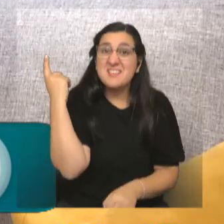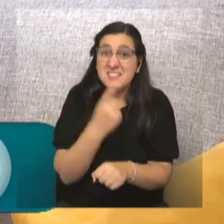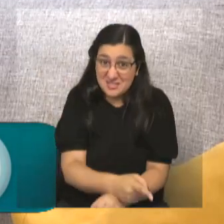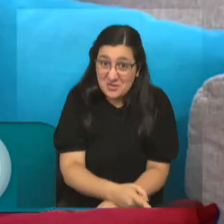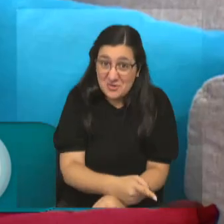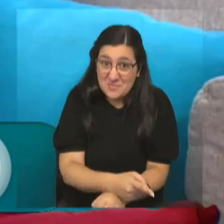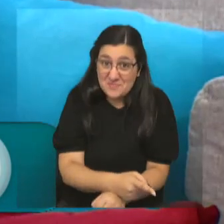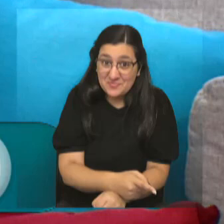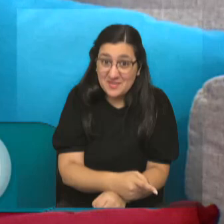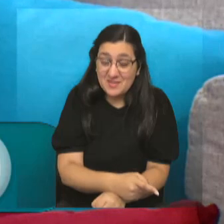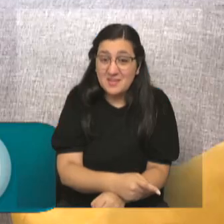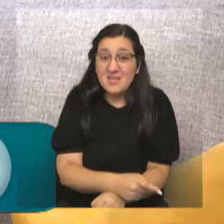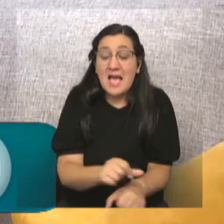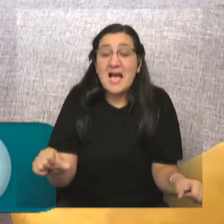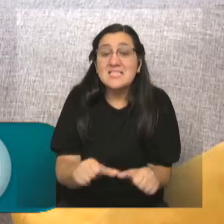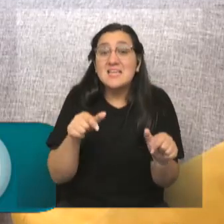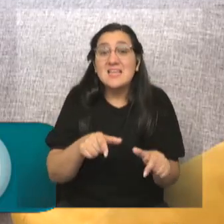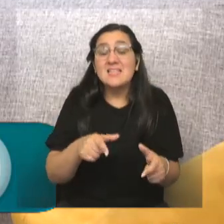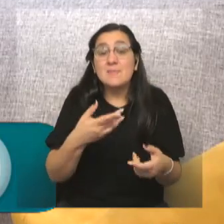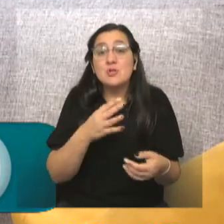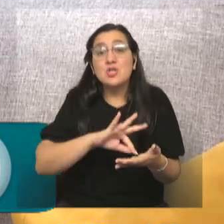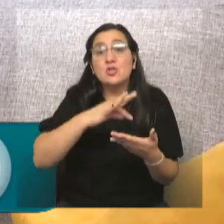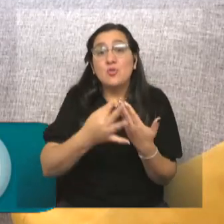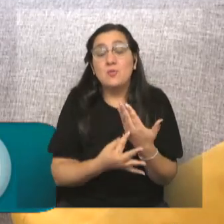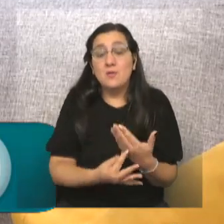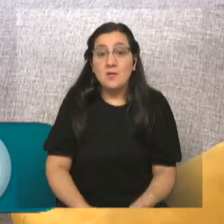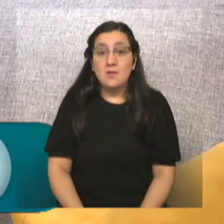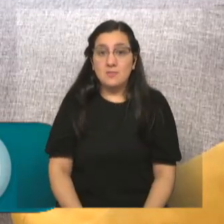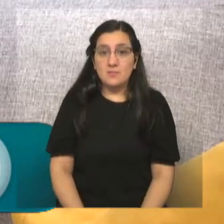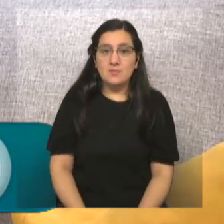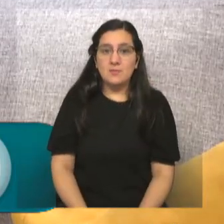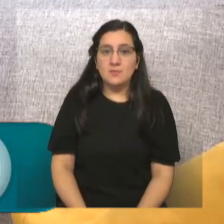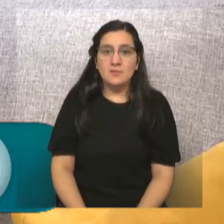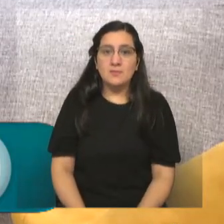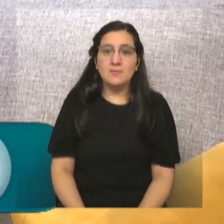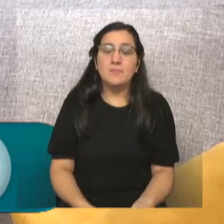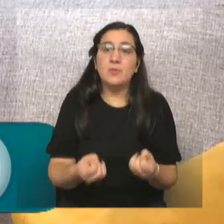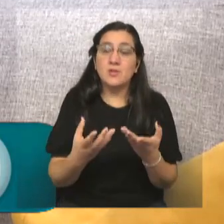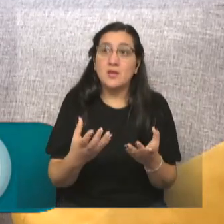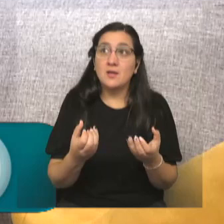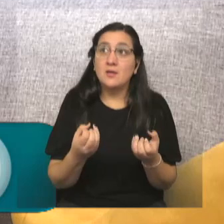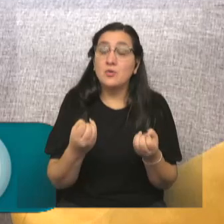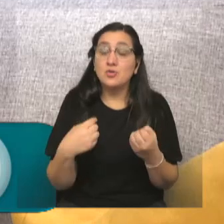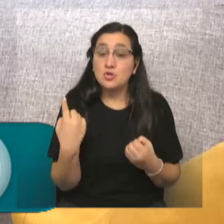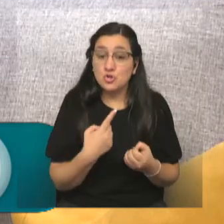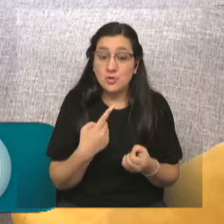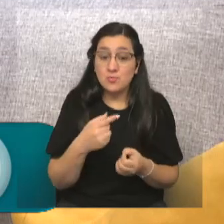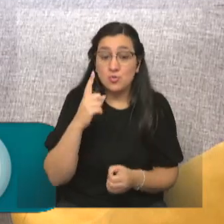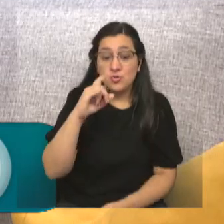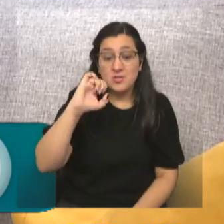claro, embarcarse en esto? ¿Por qué? Bien, es re linda pregunta. ¿Por qué? Porque nosotros cuando con Diego estábamos